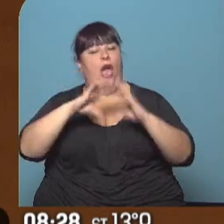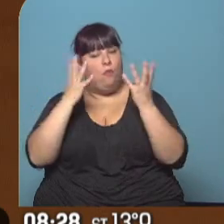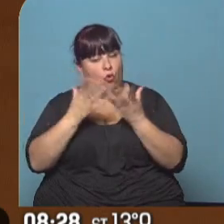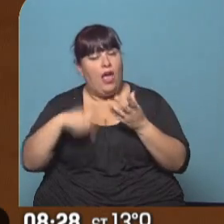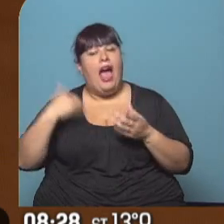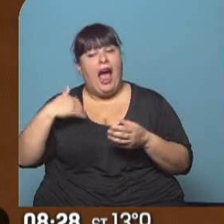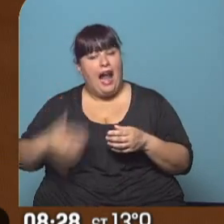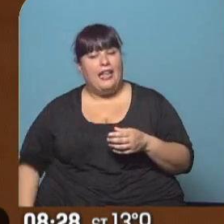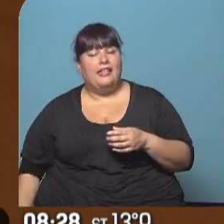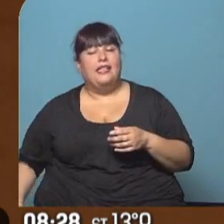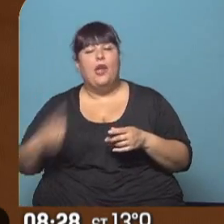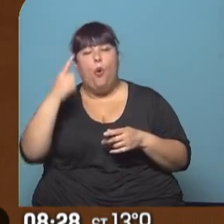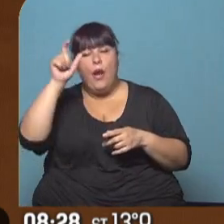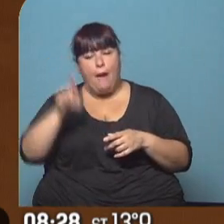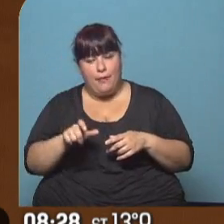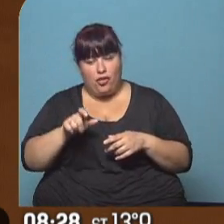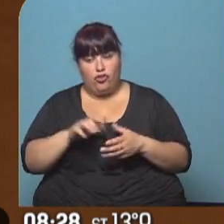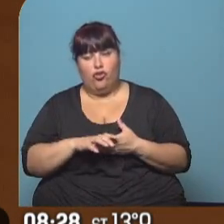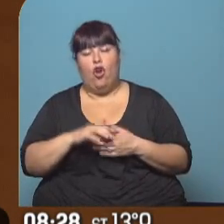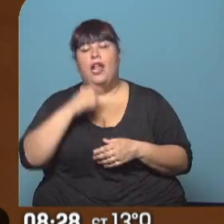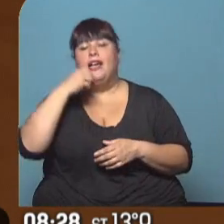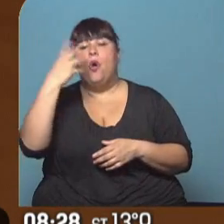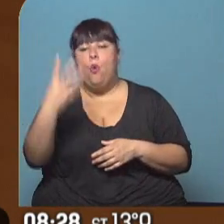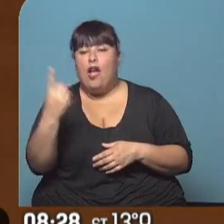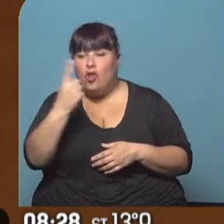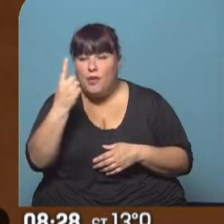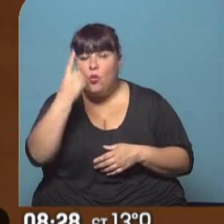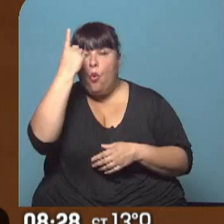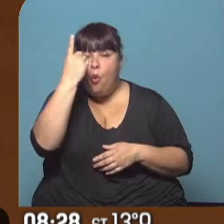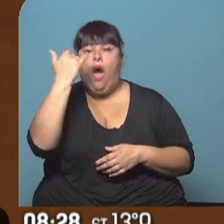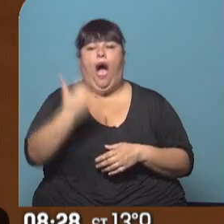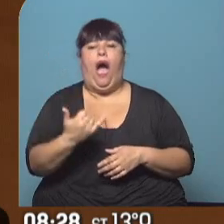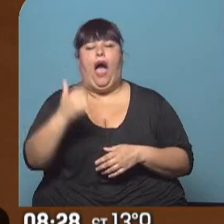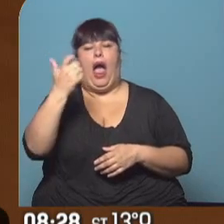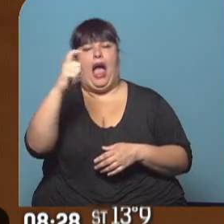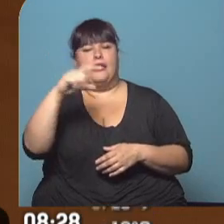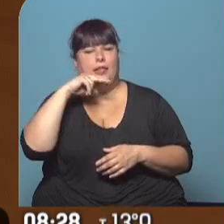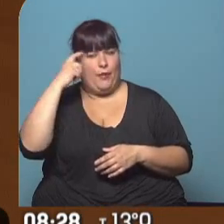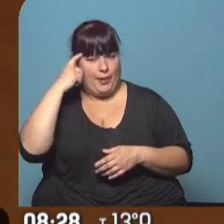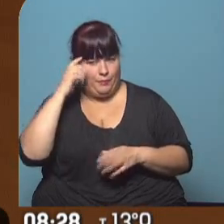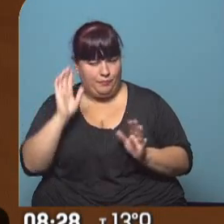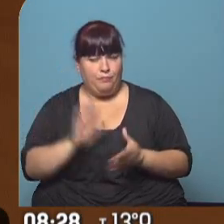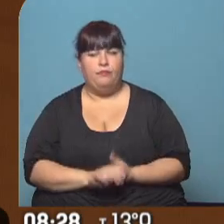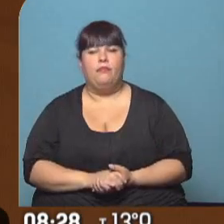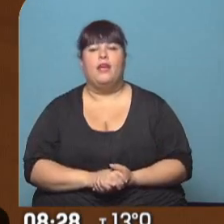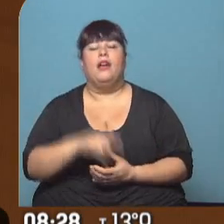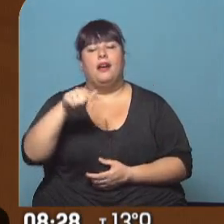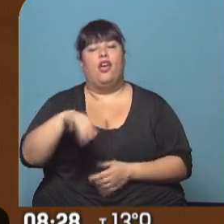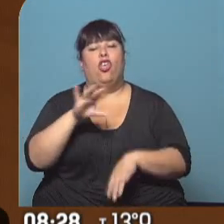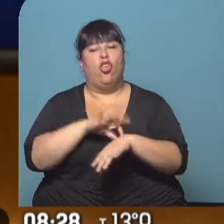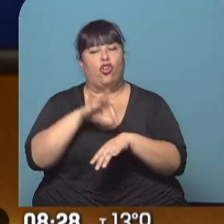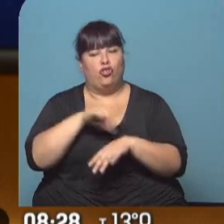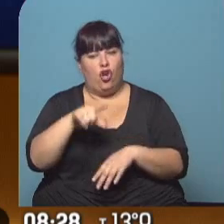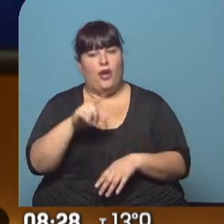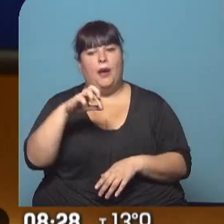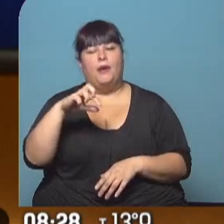en la Argentina una persona cada 4 minutos sufre de accidente cerebrovascular. Con nosotros la